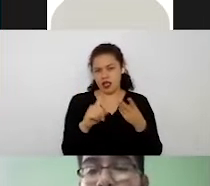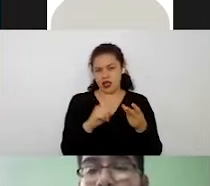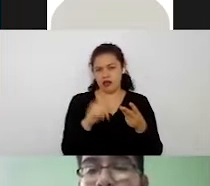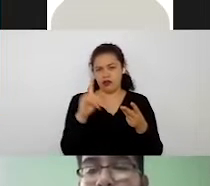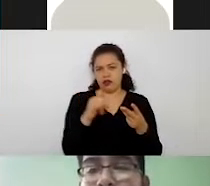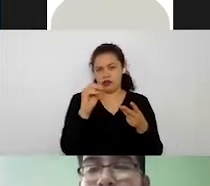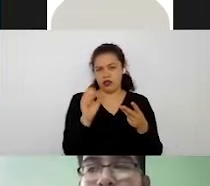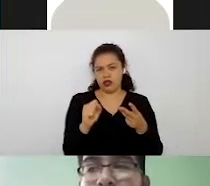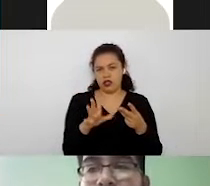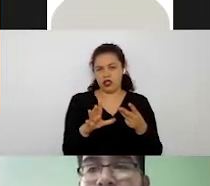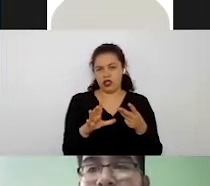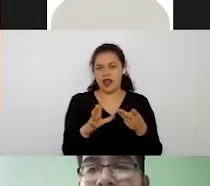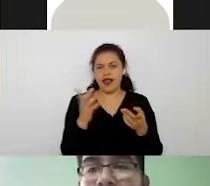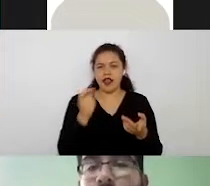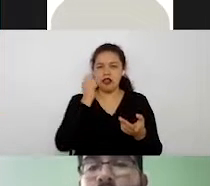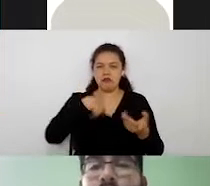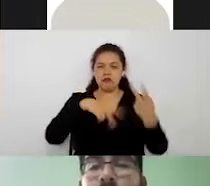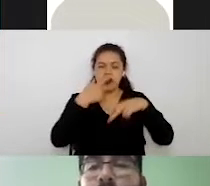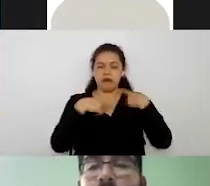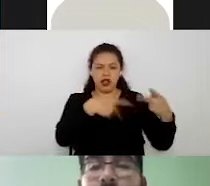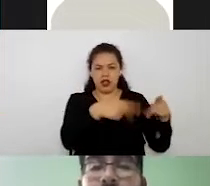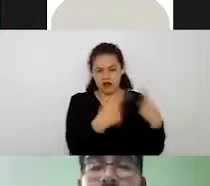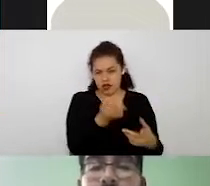ese proveedor pues no sabemos quién es, no nos dio su